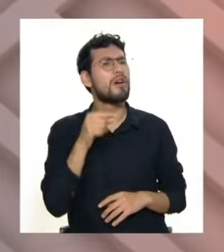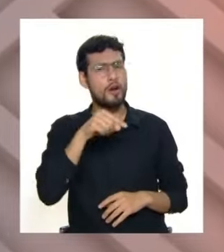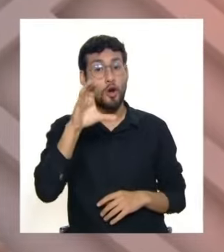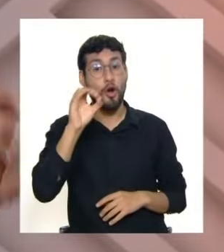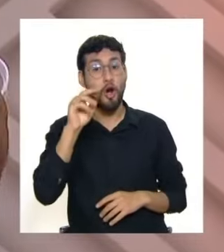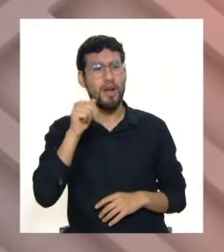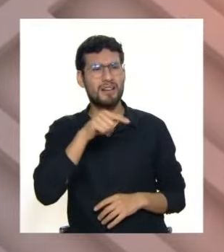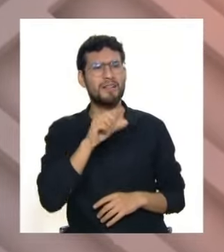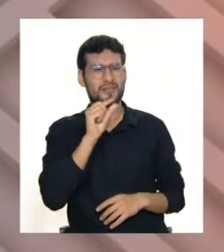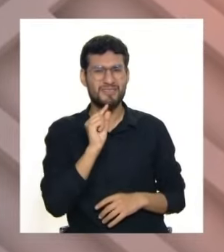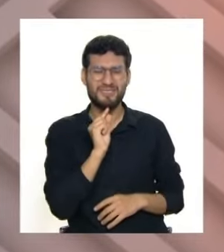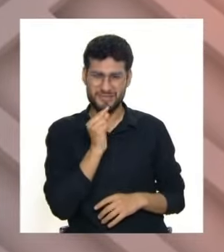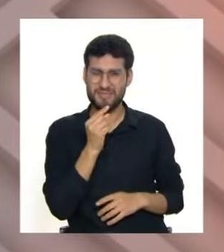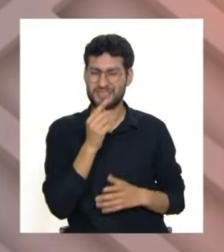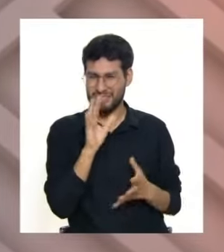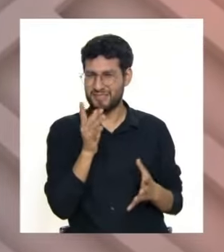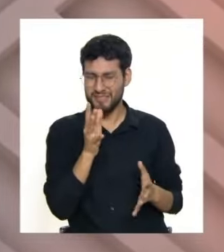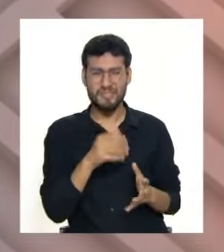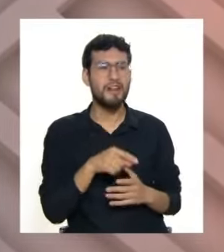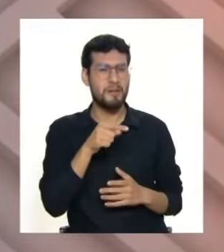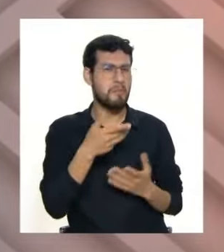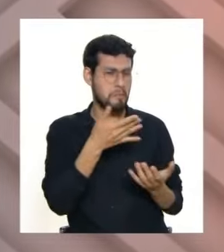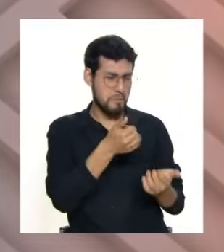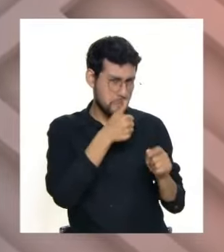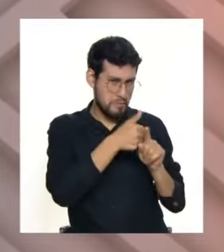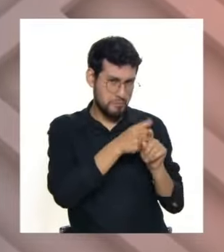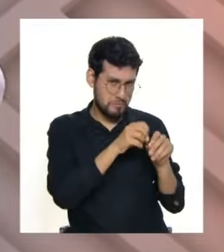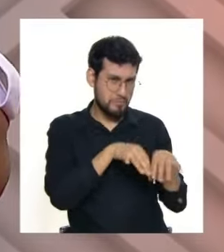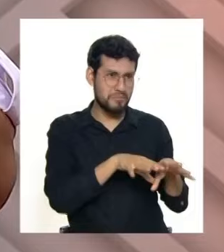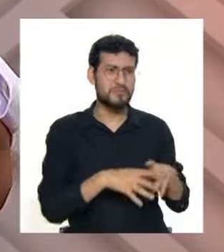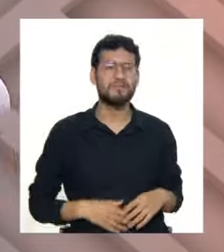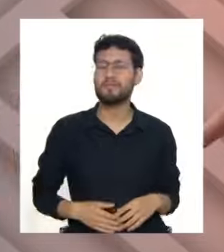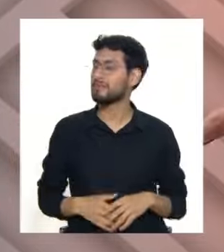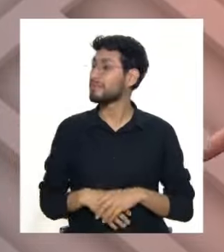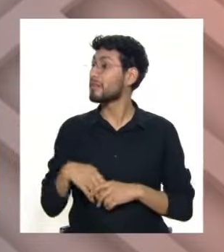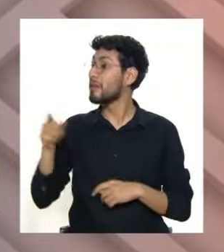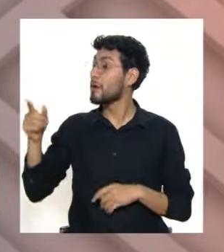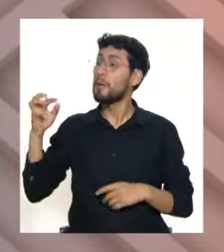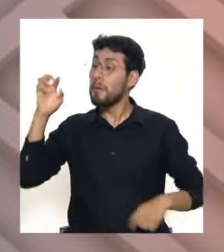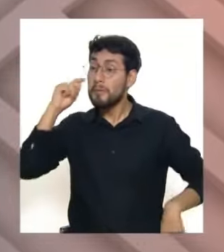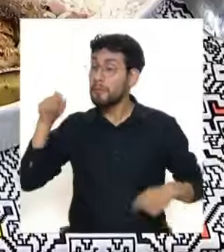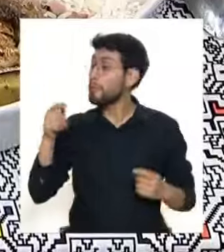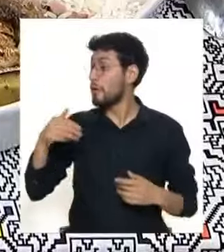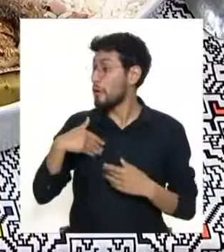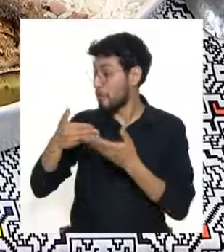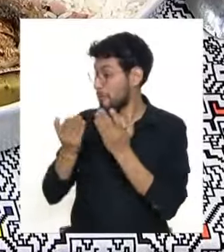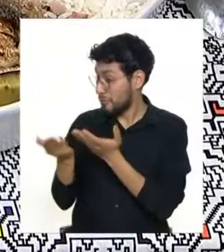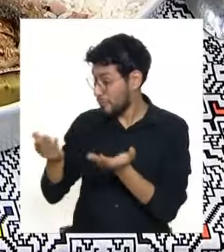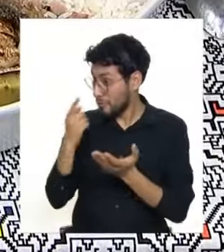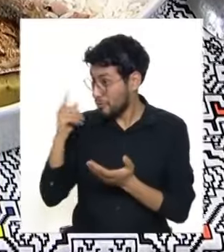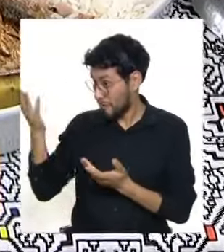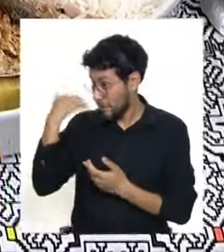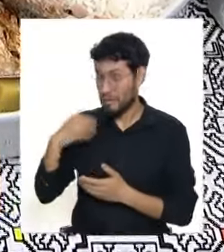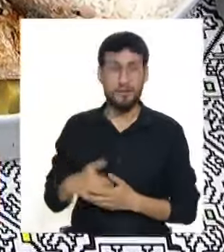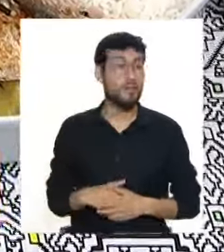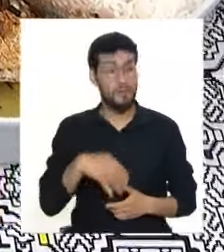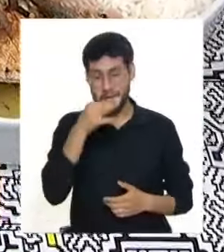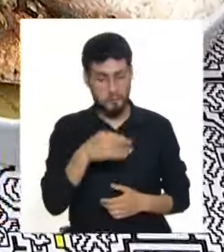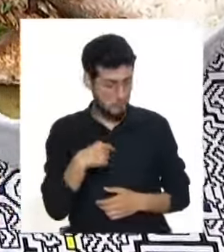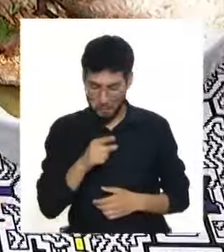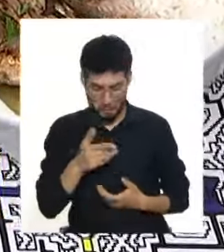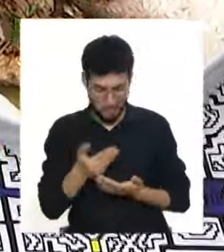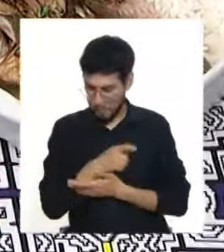cocona es un poco cítrica y eso pues le da. Un sabor ¿y tú conoces Pisu, alguno de los platos que ha traído? ¿Lo has hecho alguna vez? Sinceramente, en